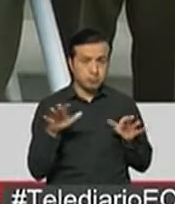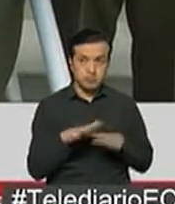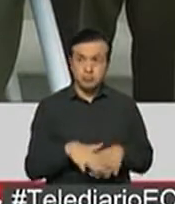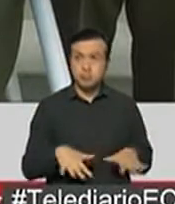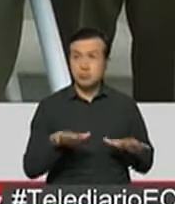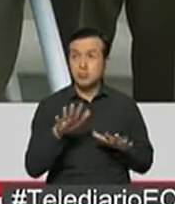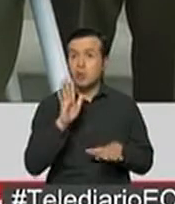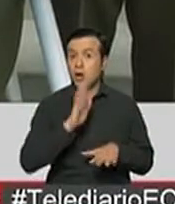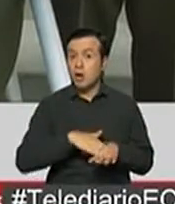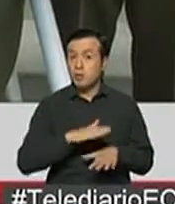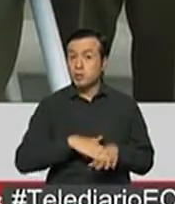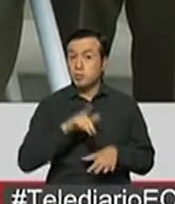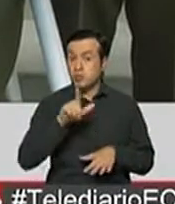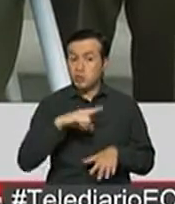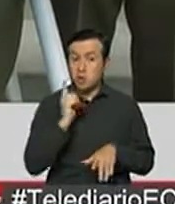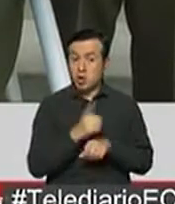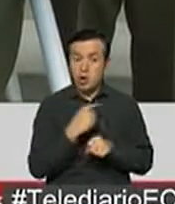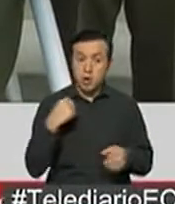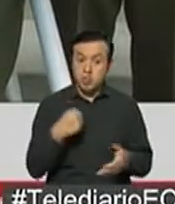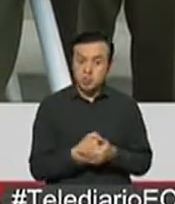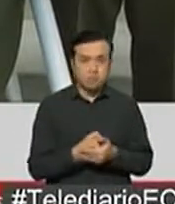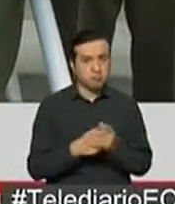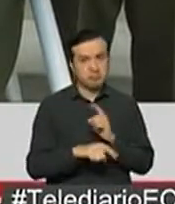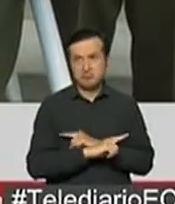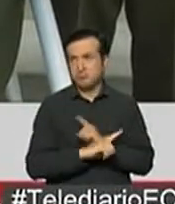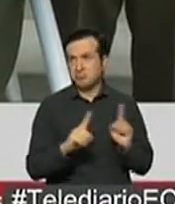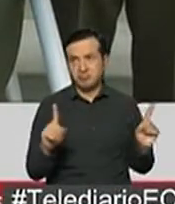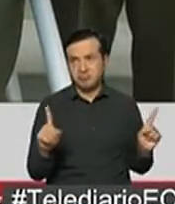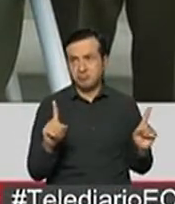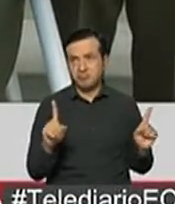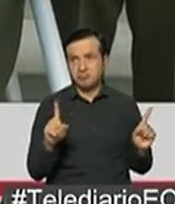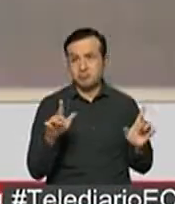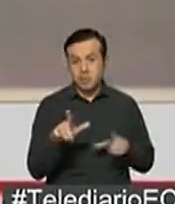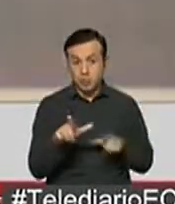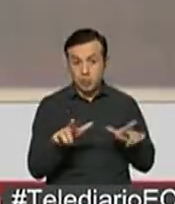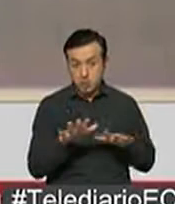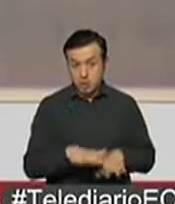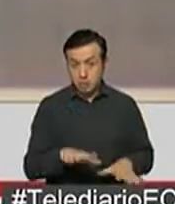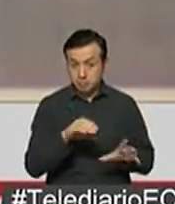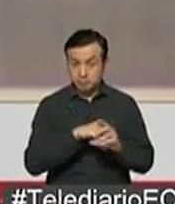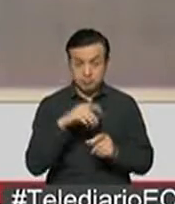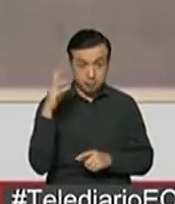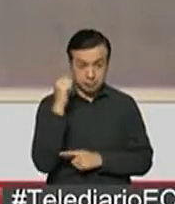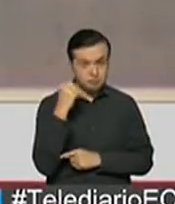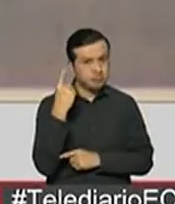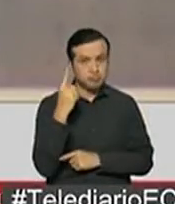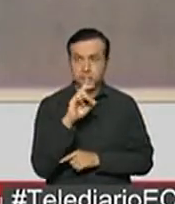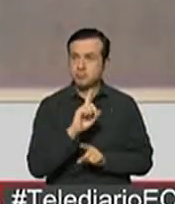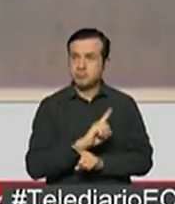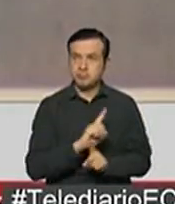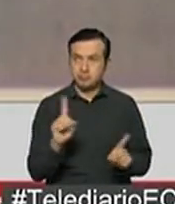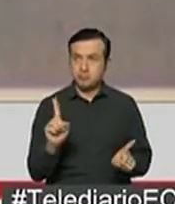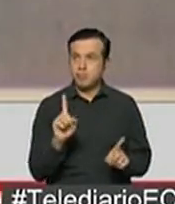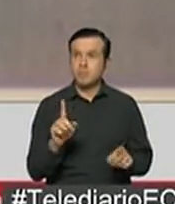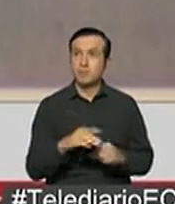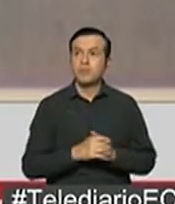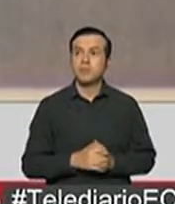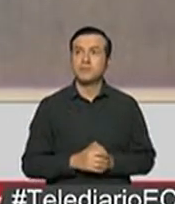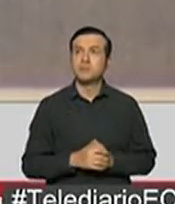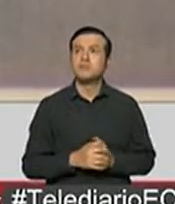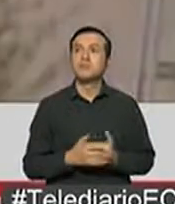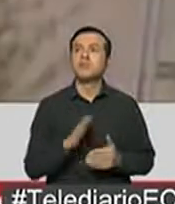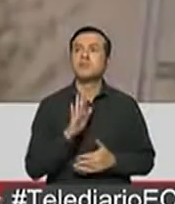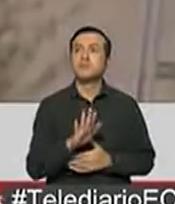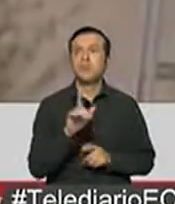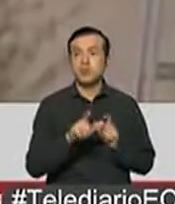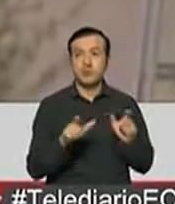determinar la causa del accidente no las determinaremos en la propia escena las autoridades de la junta nacional de seguridad del transporte de